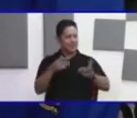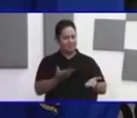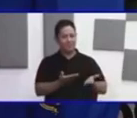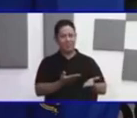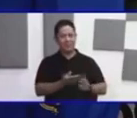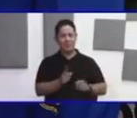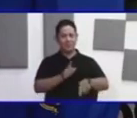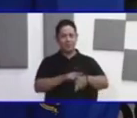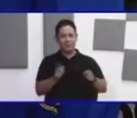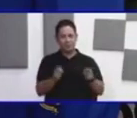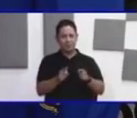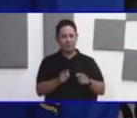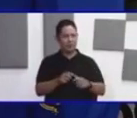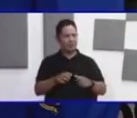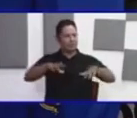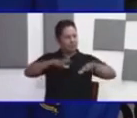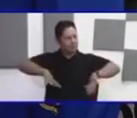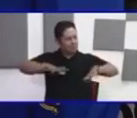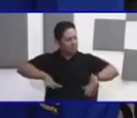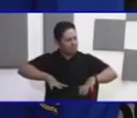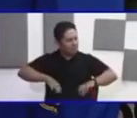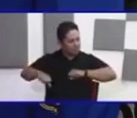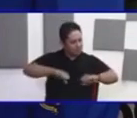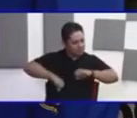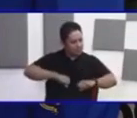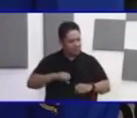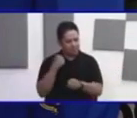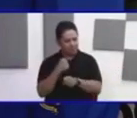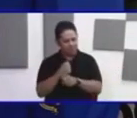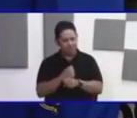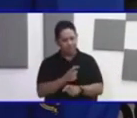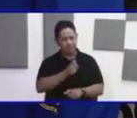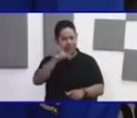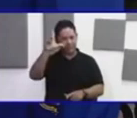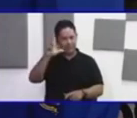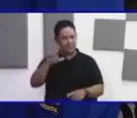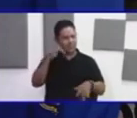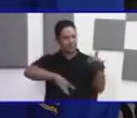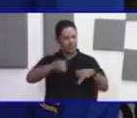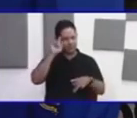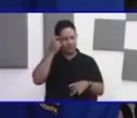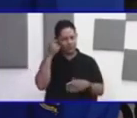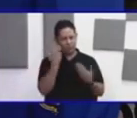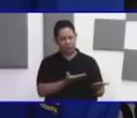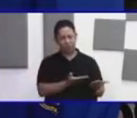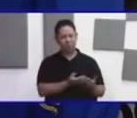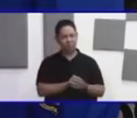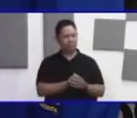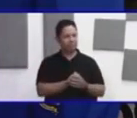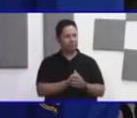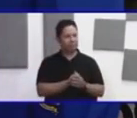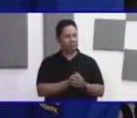luego, las acciones que se han encaminado. Es un trabajo también liderado por la Secretaría de Gobierno y quiero,